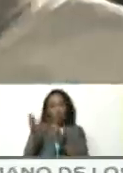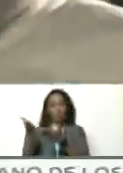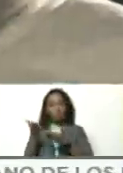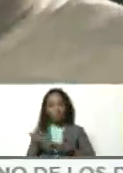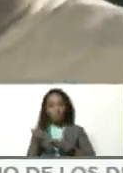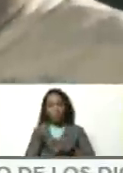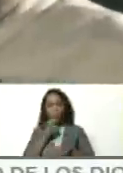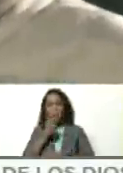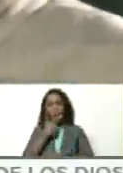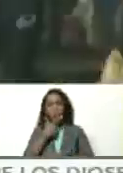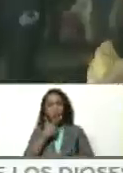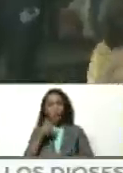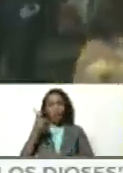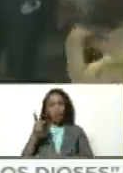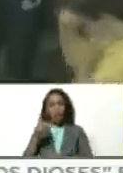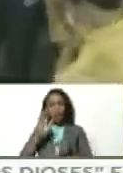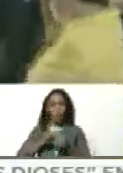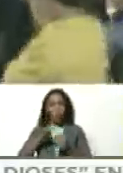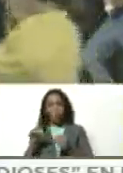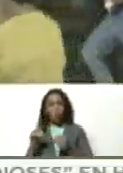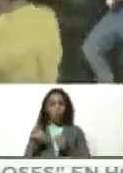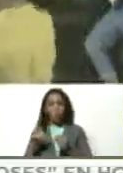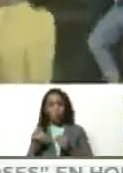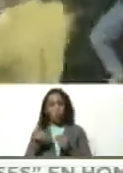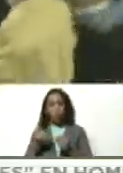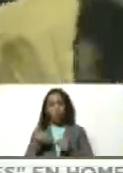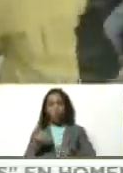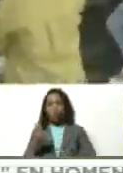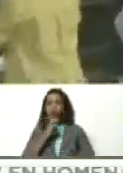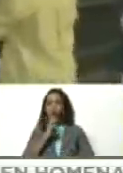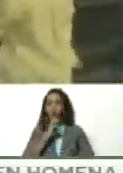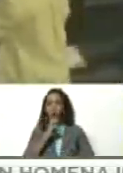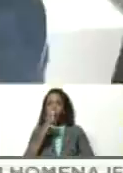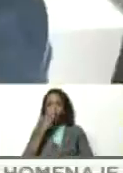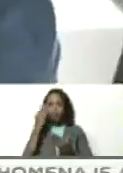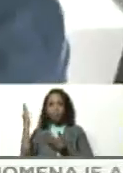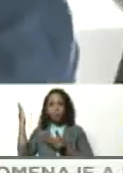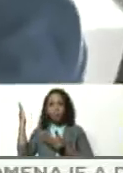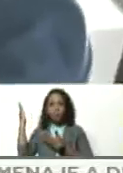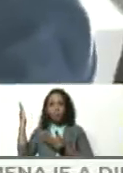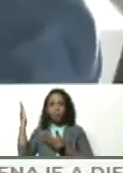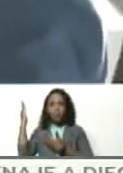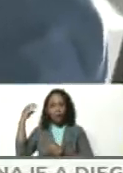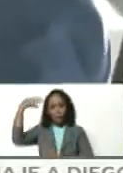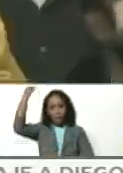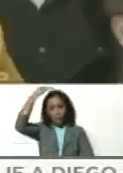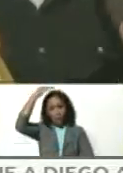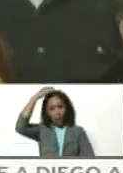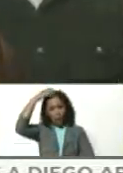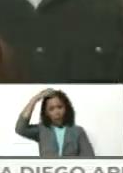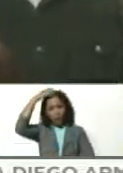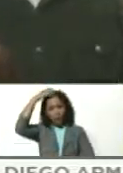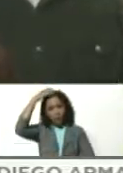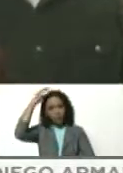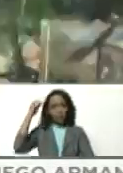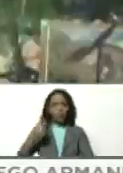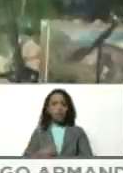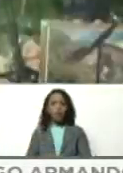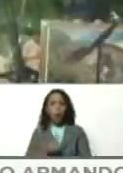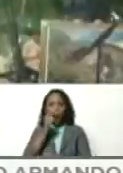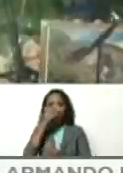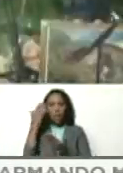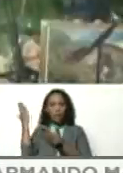bonitos, del cubirito, el cubiro de oro, de Rey Armas,